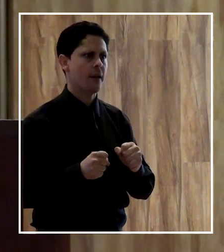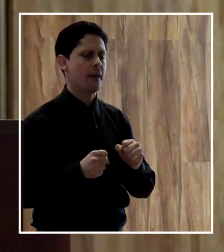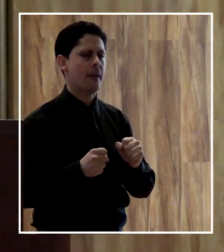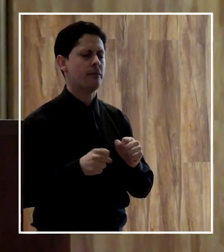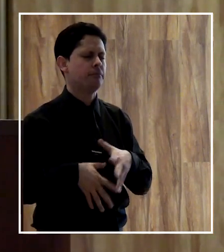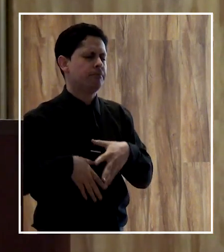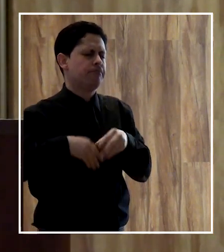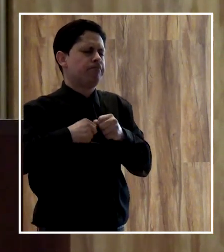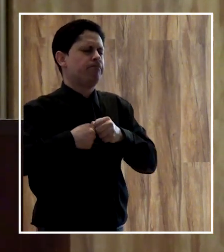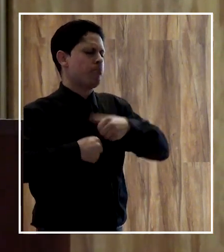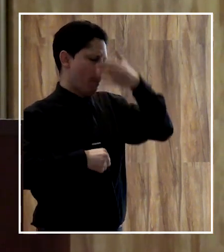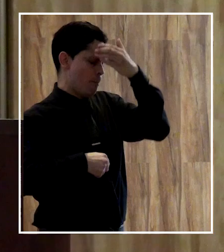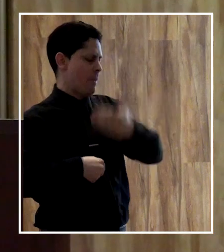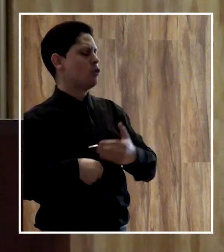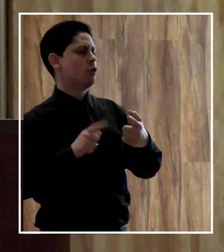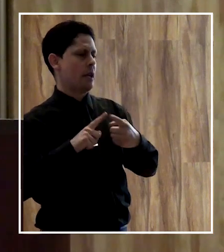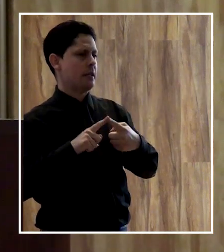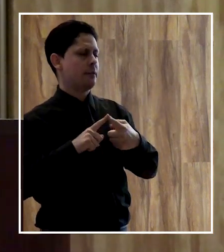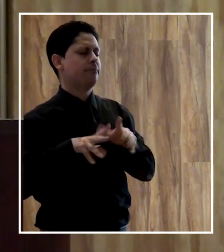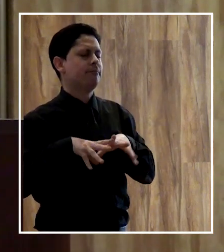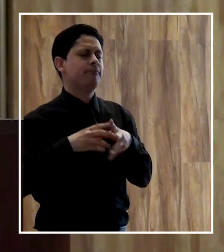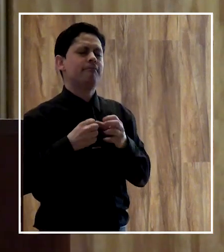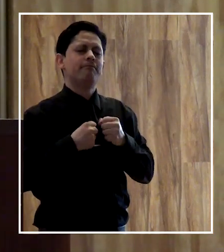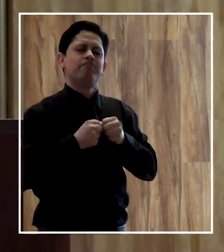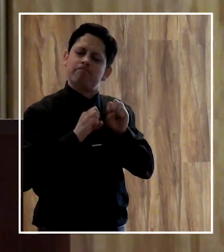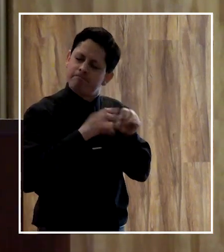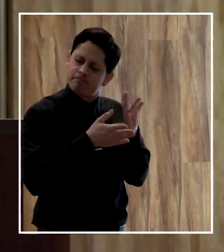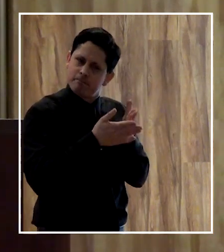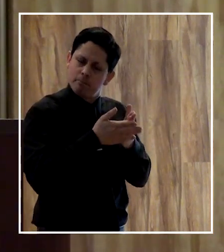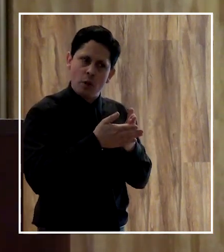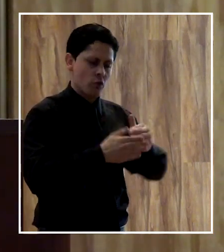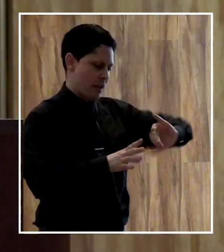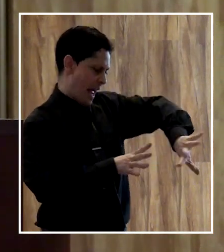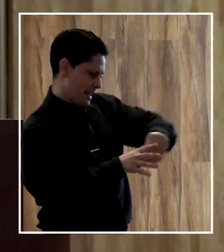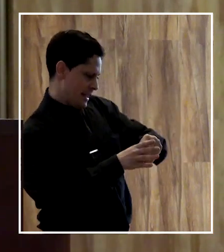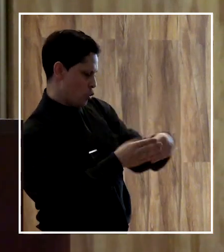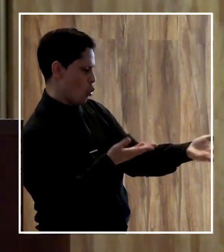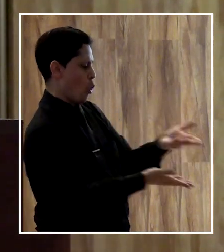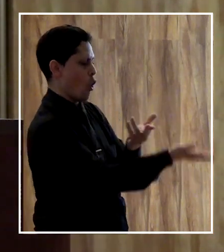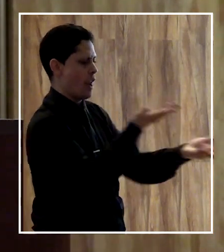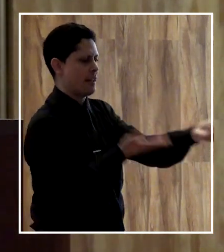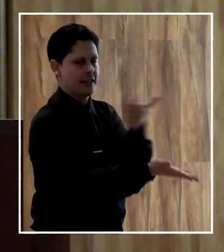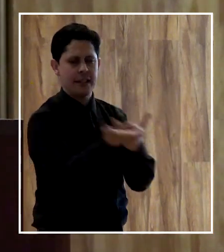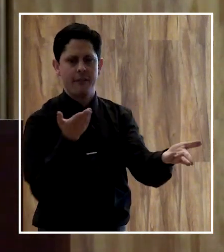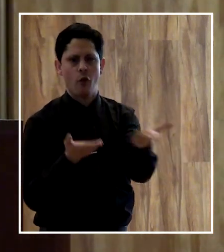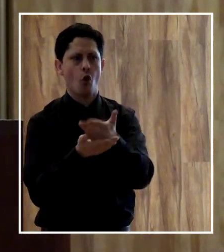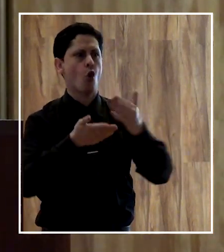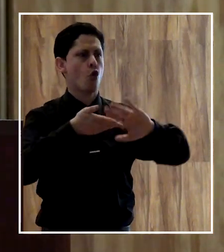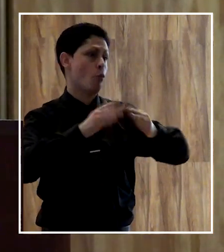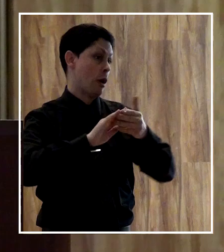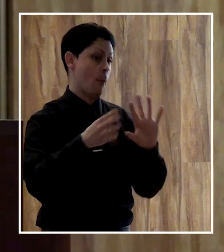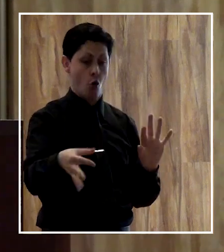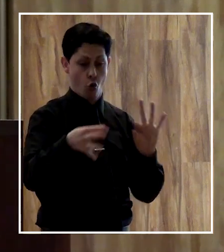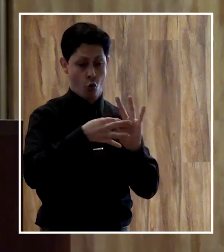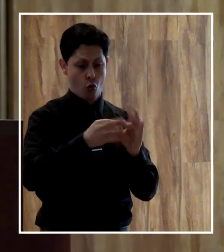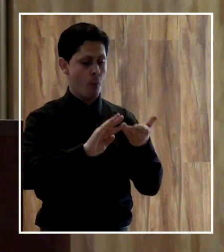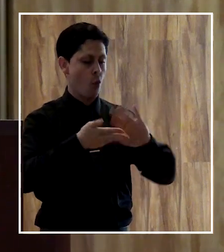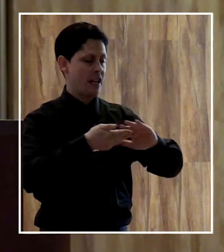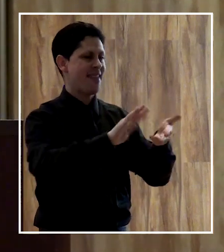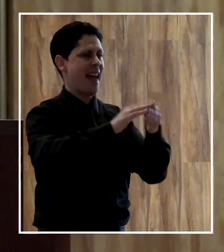de satisfacción personal, pero también de hacer colectivo un sueño de comunidad, por